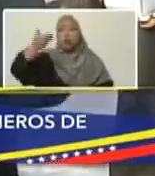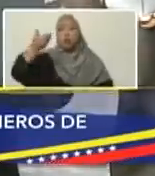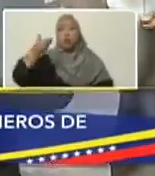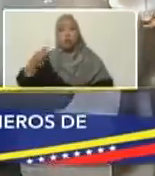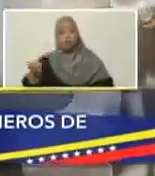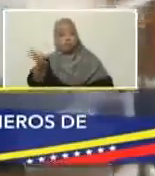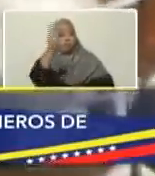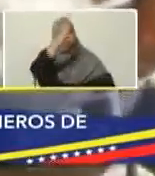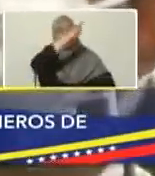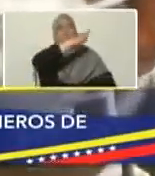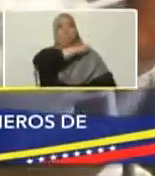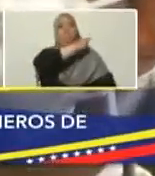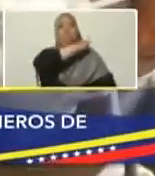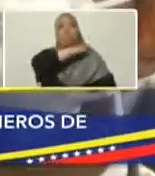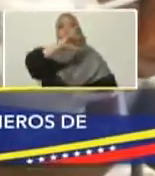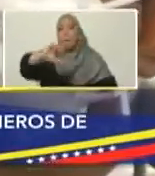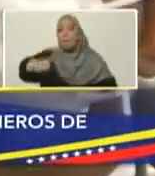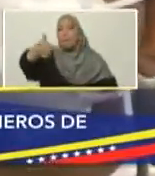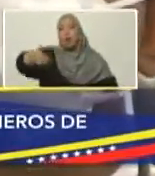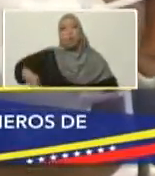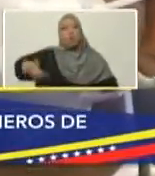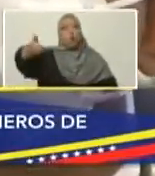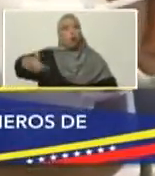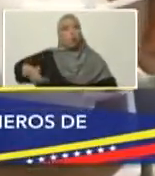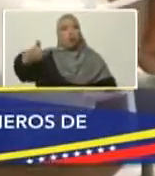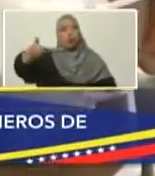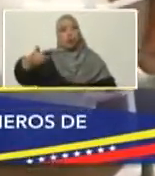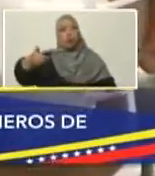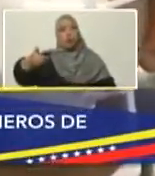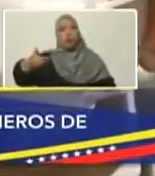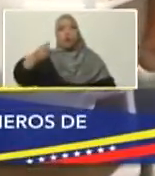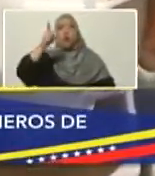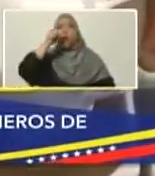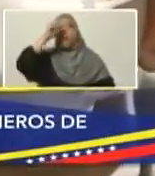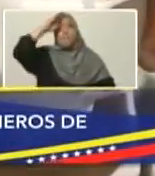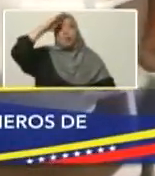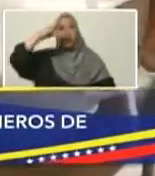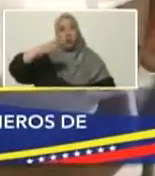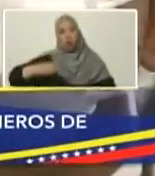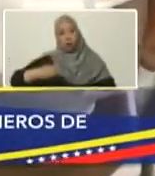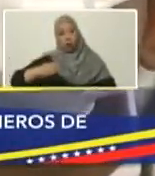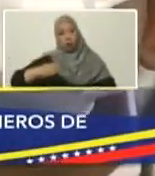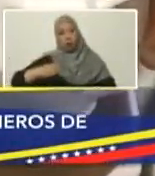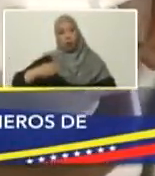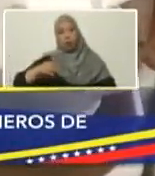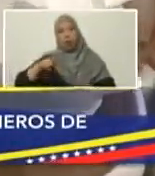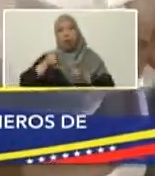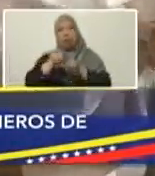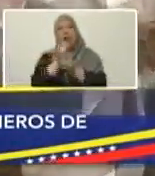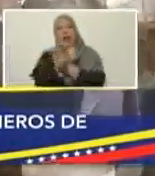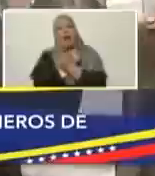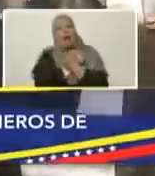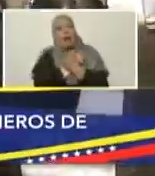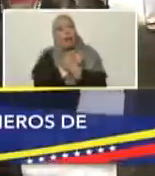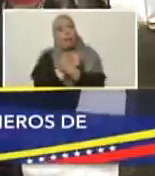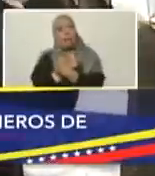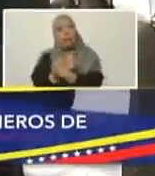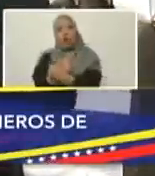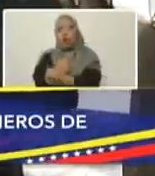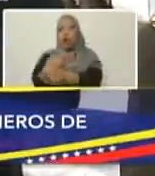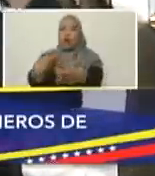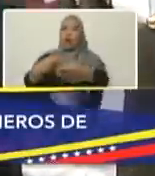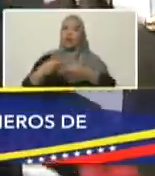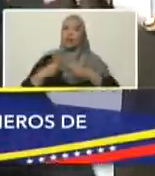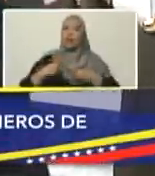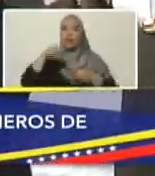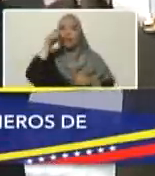grados, y del más alto rango que pueda tener un militar, que es el amor y el reconocimiento